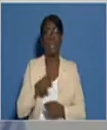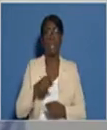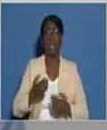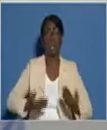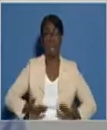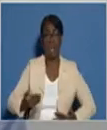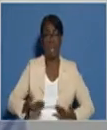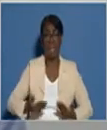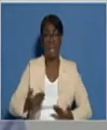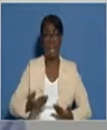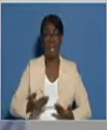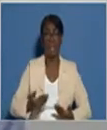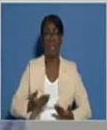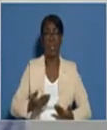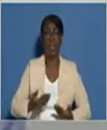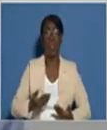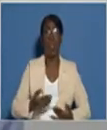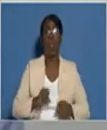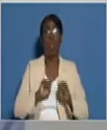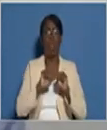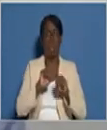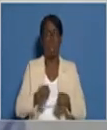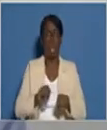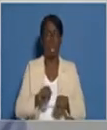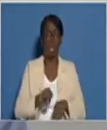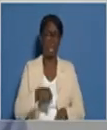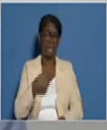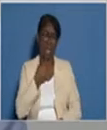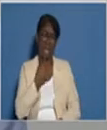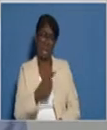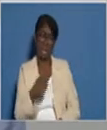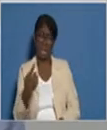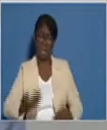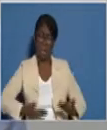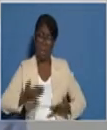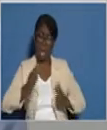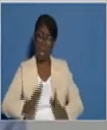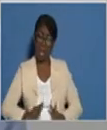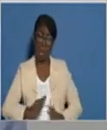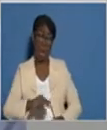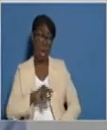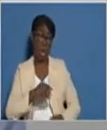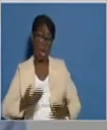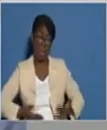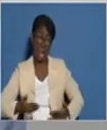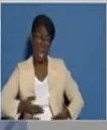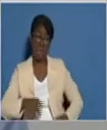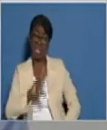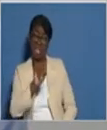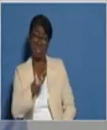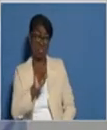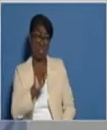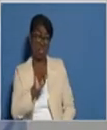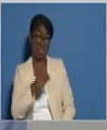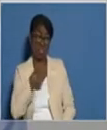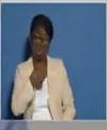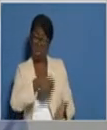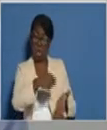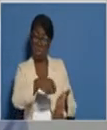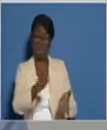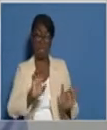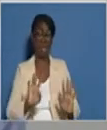la situación pueden perfectamente negarse a poder firmar cualquier documento y